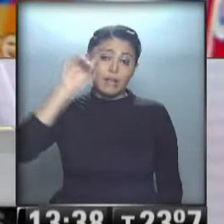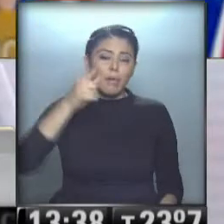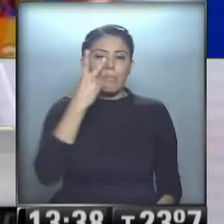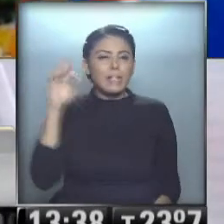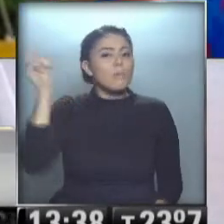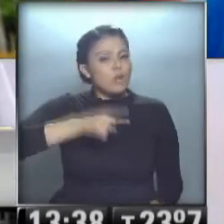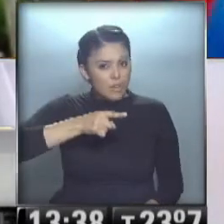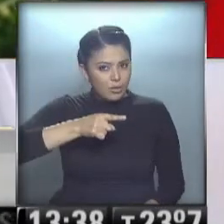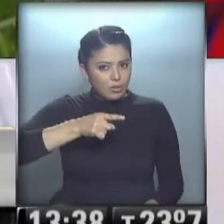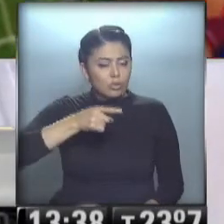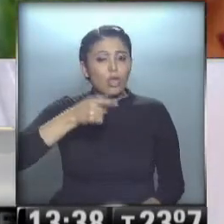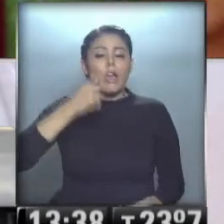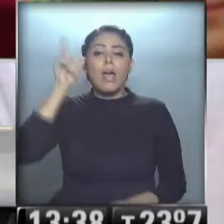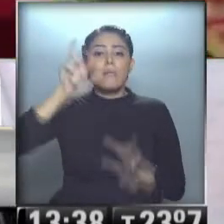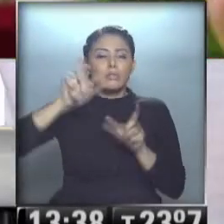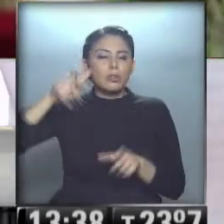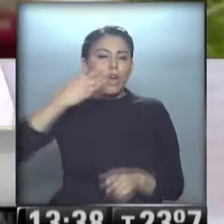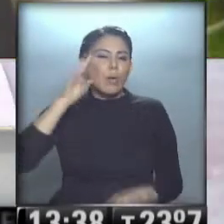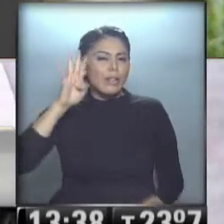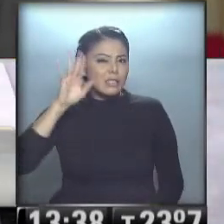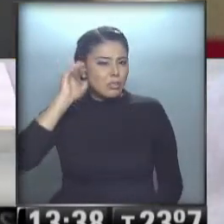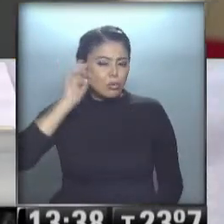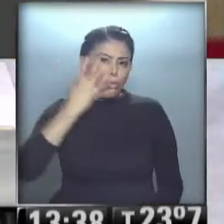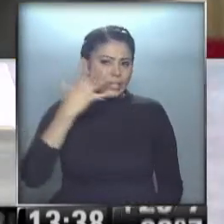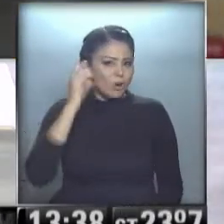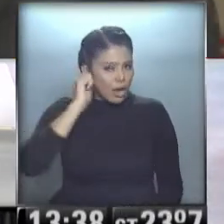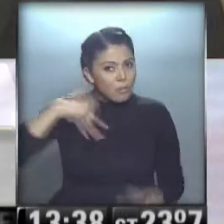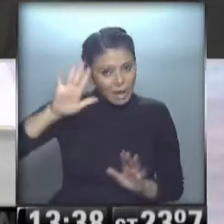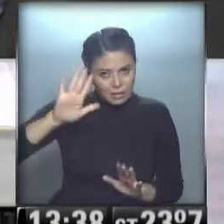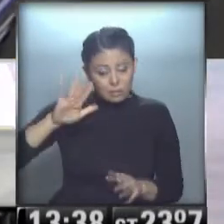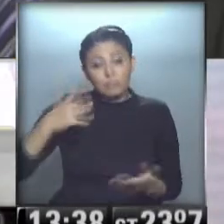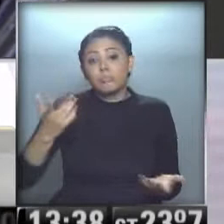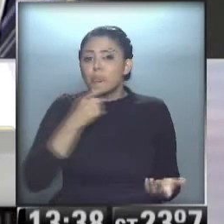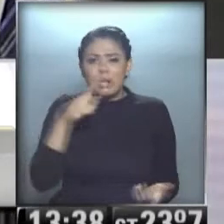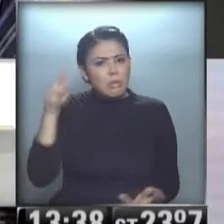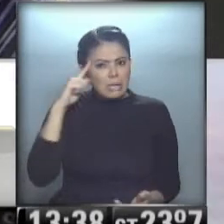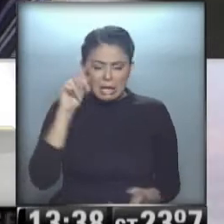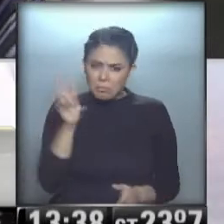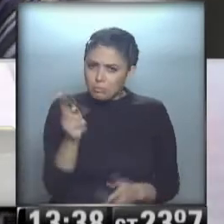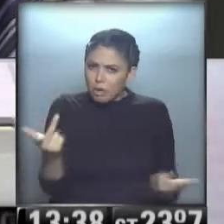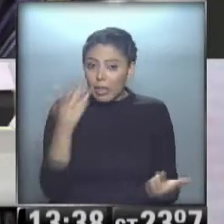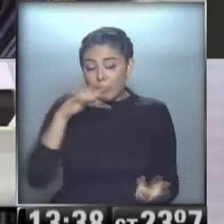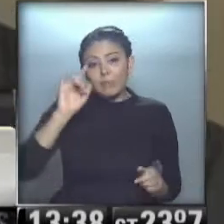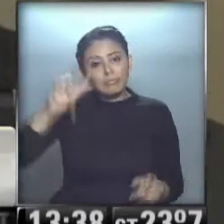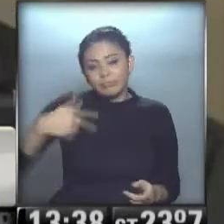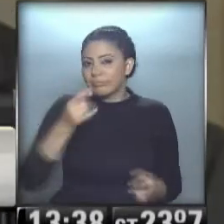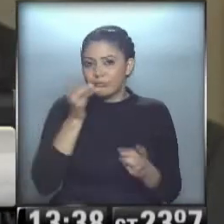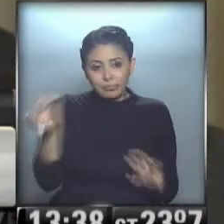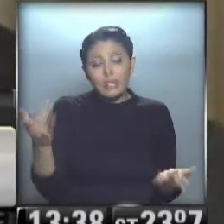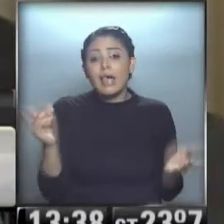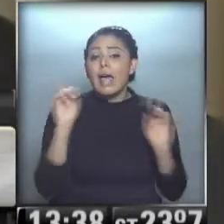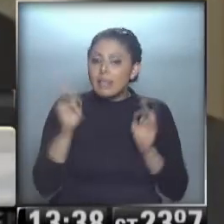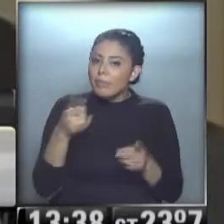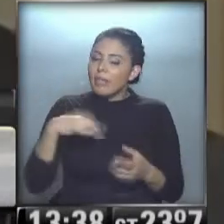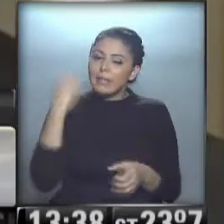20 por ciento de los nuevos diagnósticos sean personas de más de 45 años que probablemente no se sientan en riesgo y terminen infectándose y en esta población